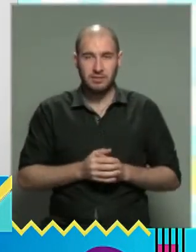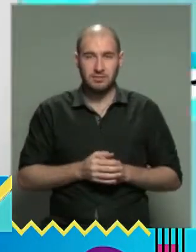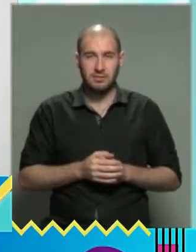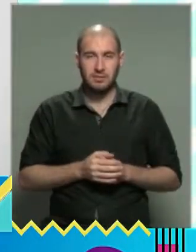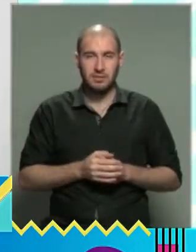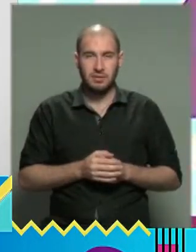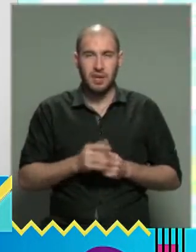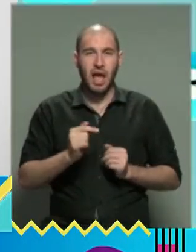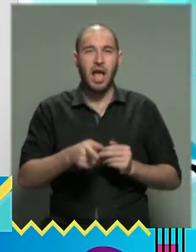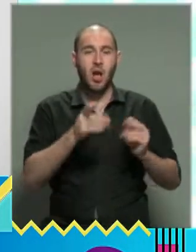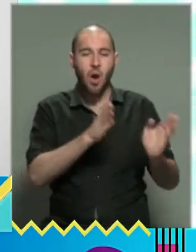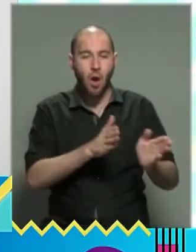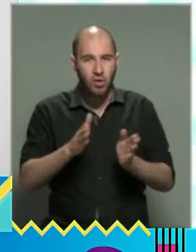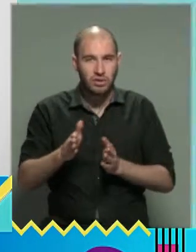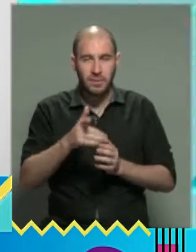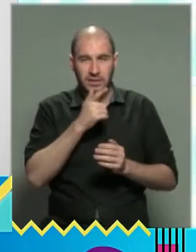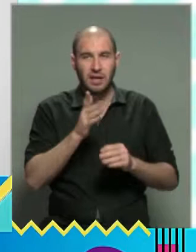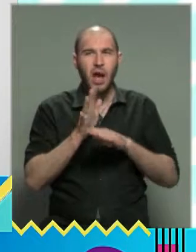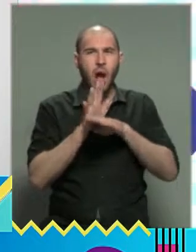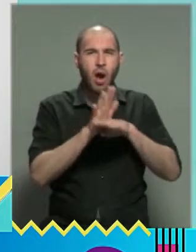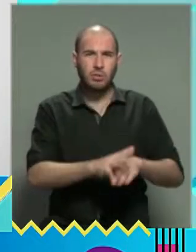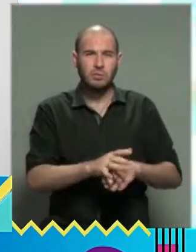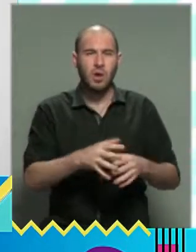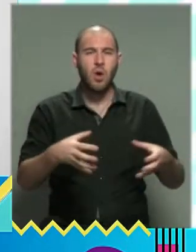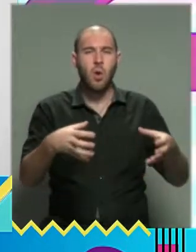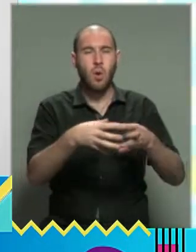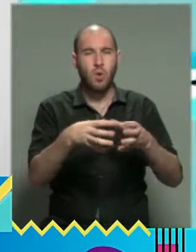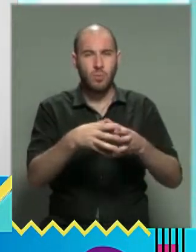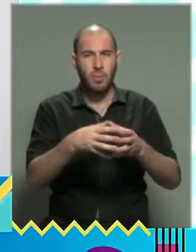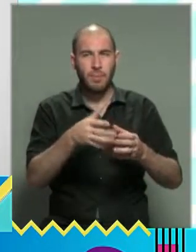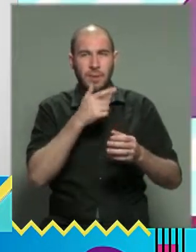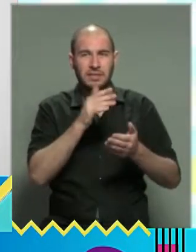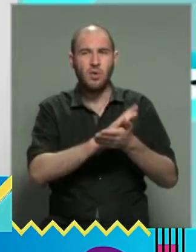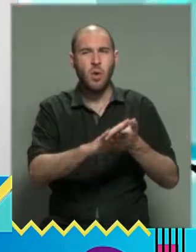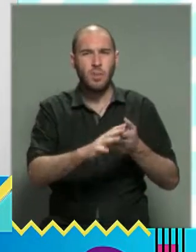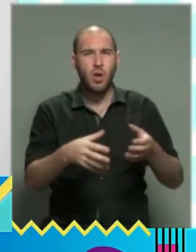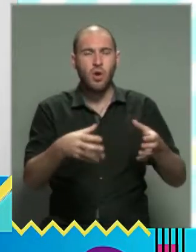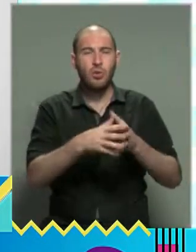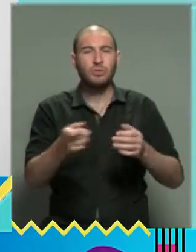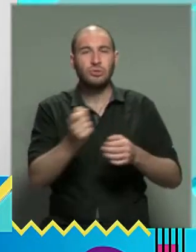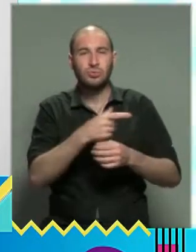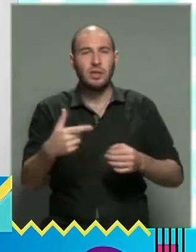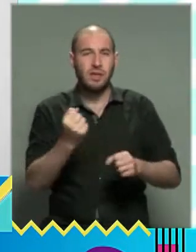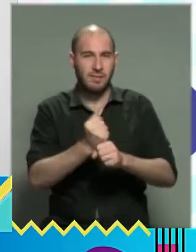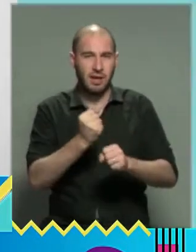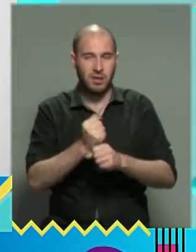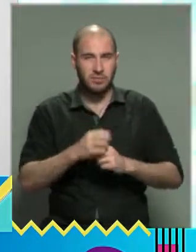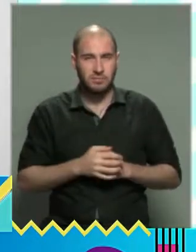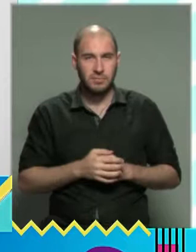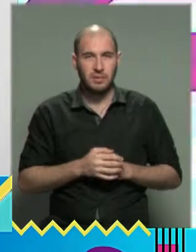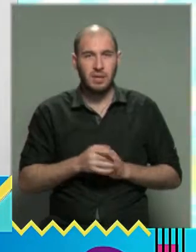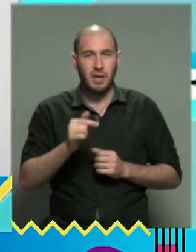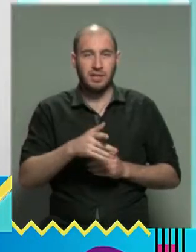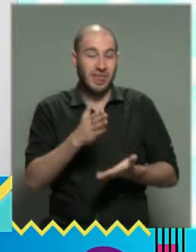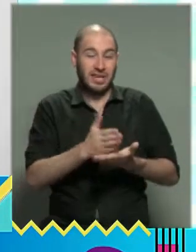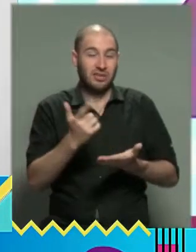se organiza, digamos, de alguna forma la opresión hacia el sector que aparece como nuevo, que es el sector asalariado, trabajador. Es decir, no tenía ningún tipo